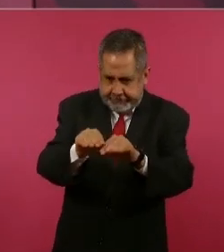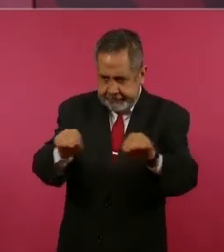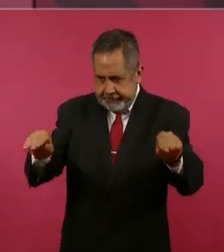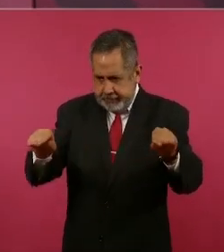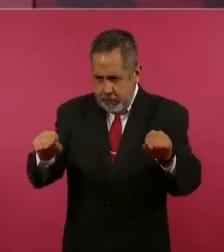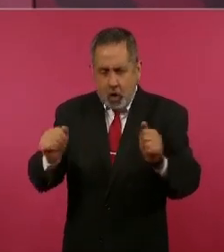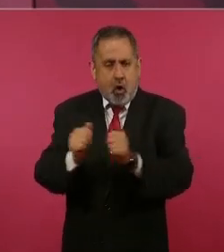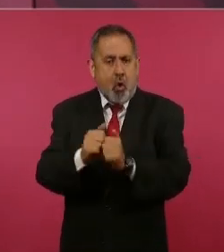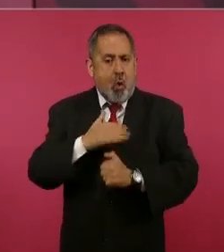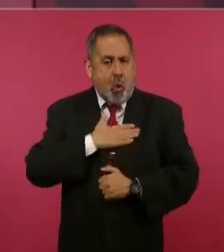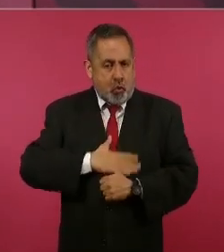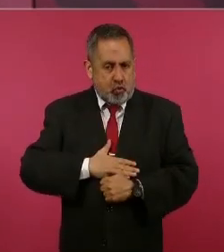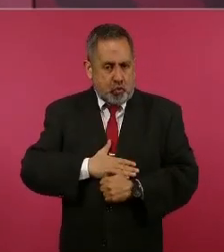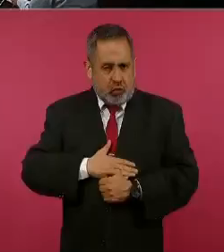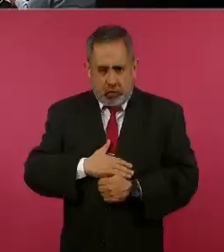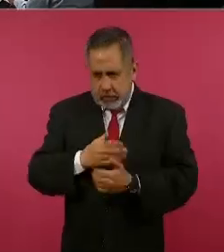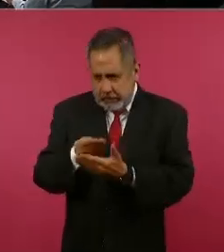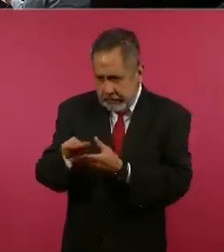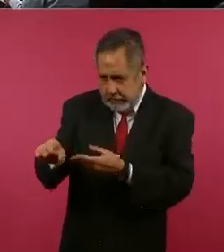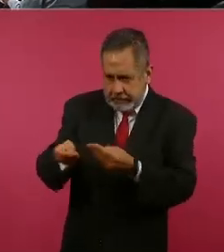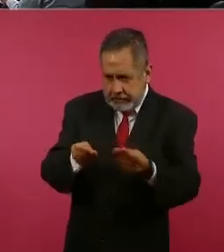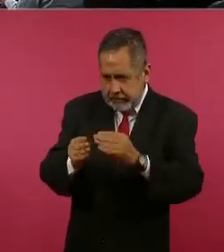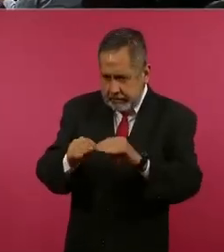una justa distribución